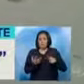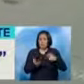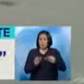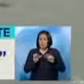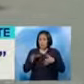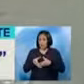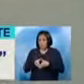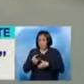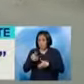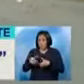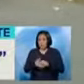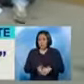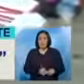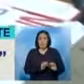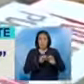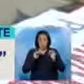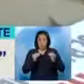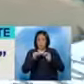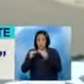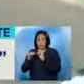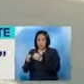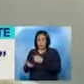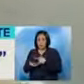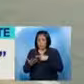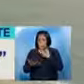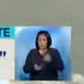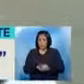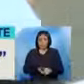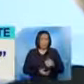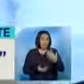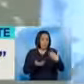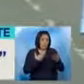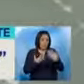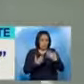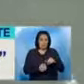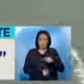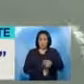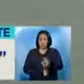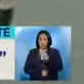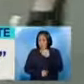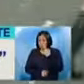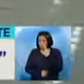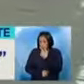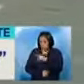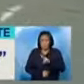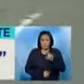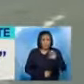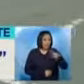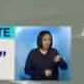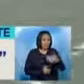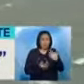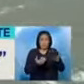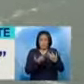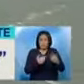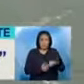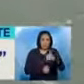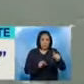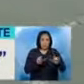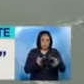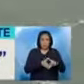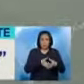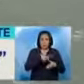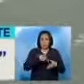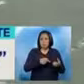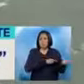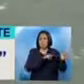grupo justamente de las organizaciones por distritos, y hemos conversado con el señor de Ventanilla. Ahora vamos a conversar con otro grupo de señoras, que